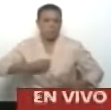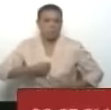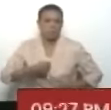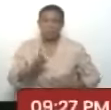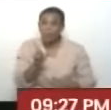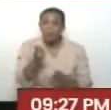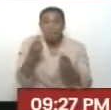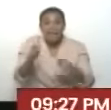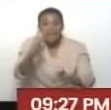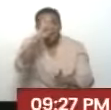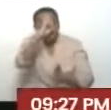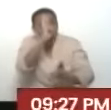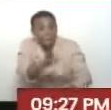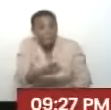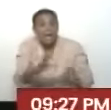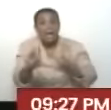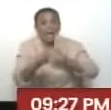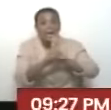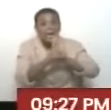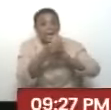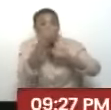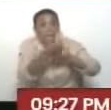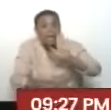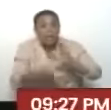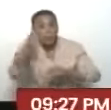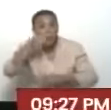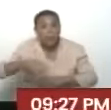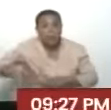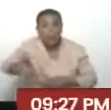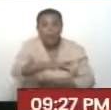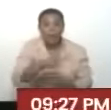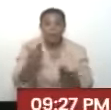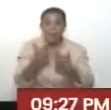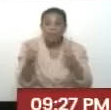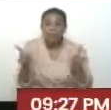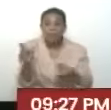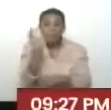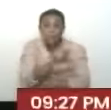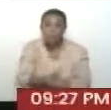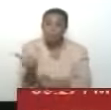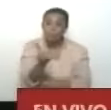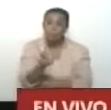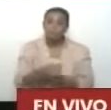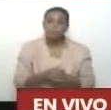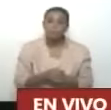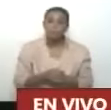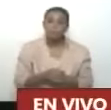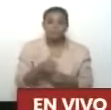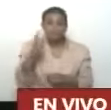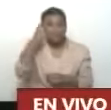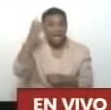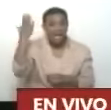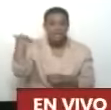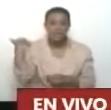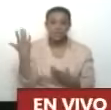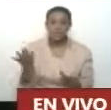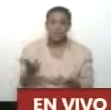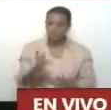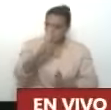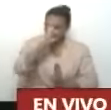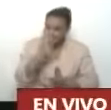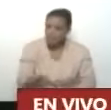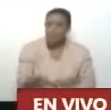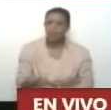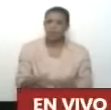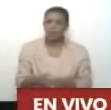se trata de respetar al pueblo de los libertadores, que es el pueblo de Venezuela. Y ayer lo hicieron respetar.